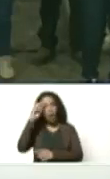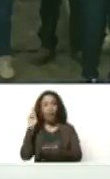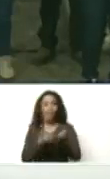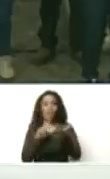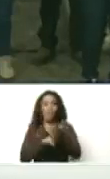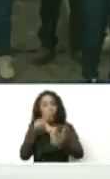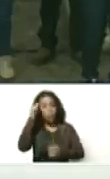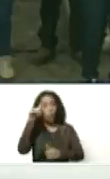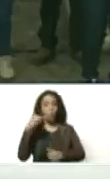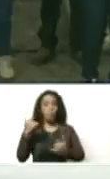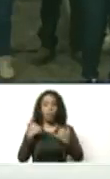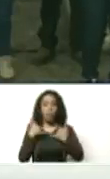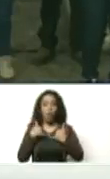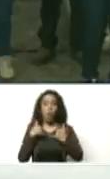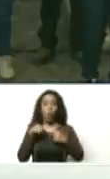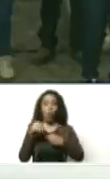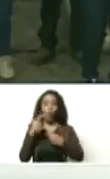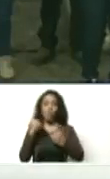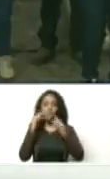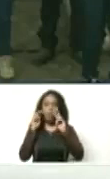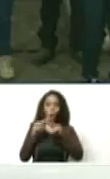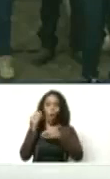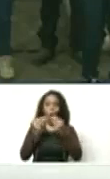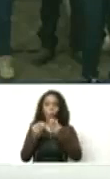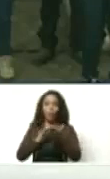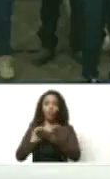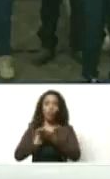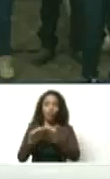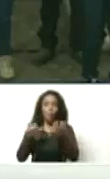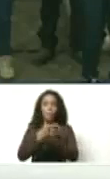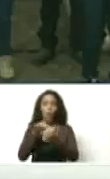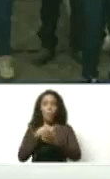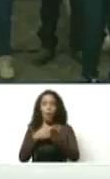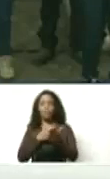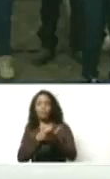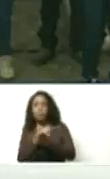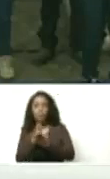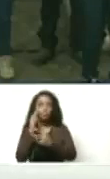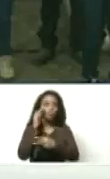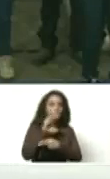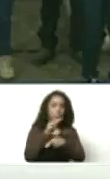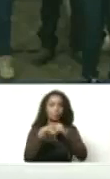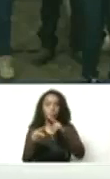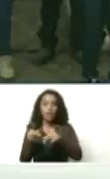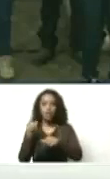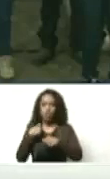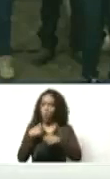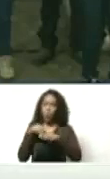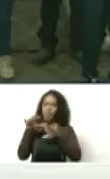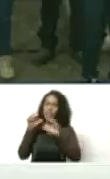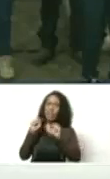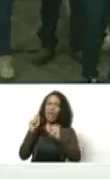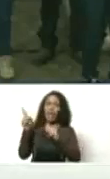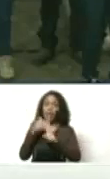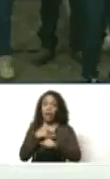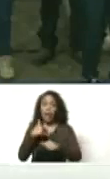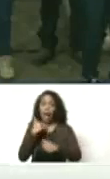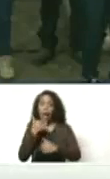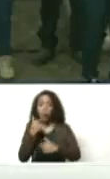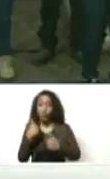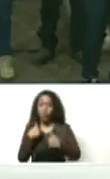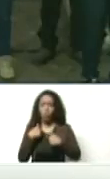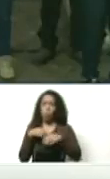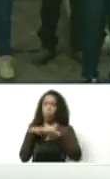del pueblo uno va despejando camino, va resolviendo problemas. Pimentel, yo no le entendía, él quería decirme algo, pero yo no le